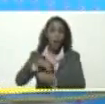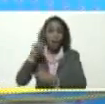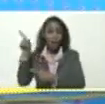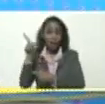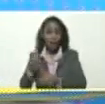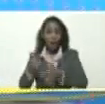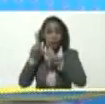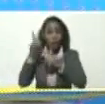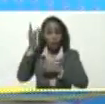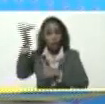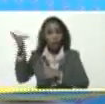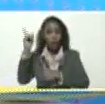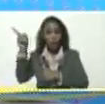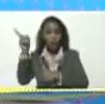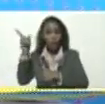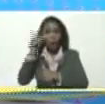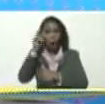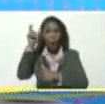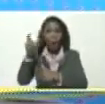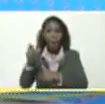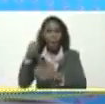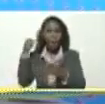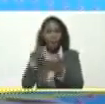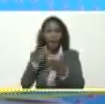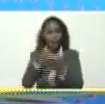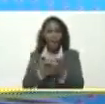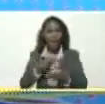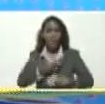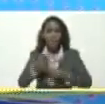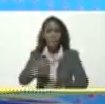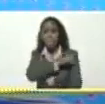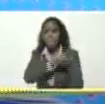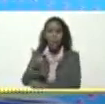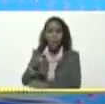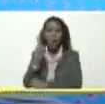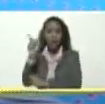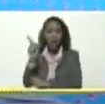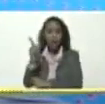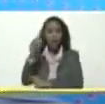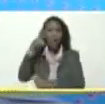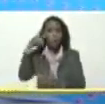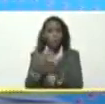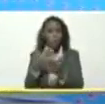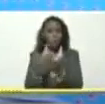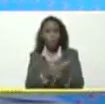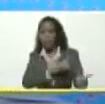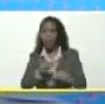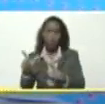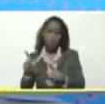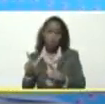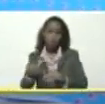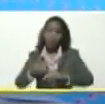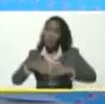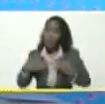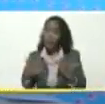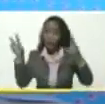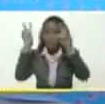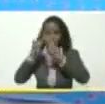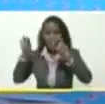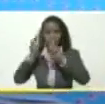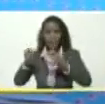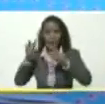autor intelectual, de este ataque, de quien dio las órdenes y está comprobado, y la